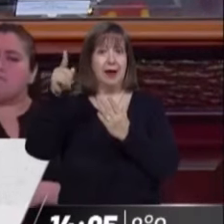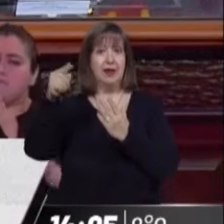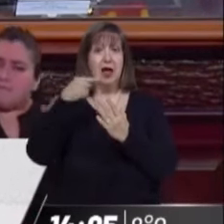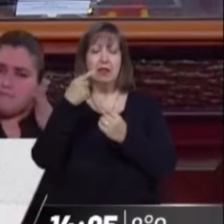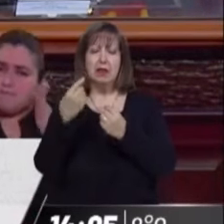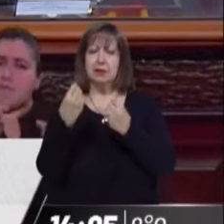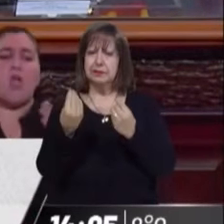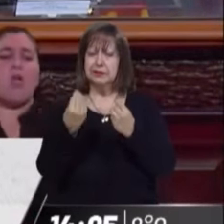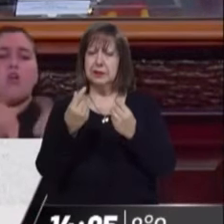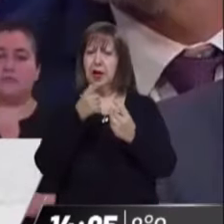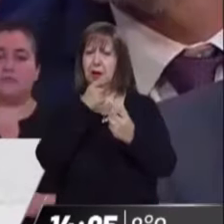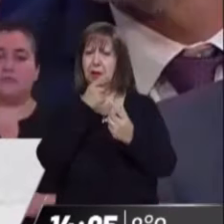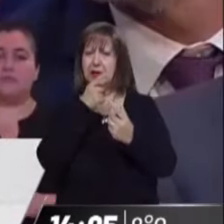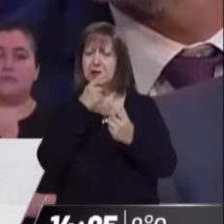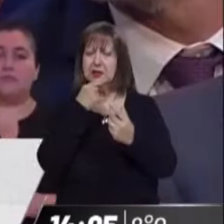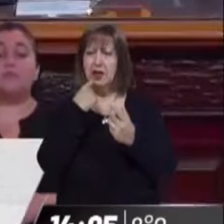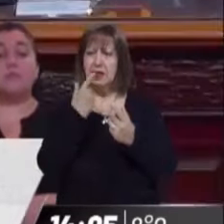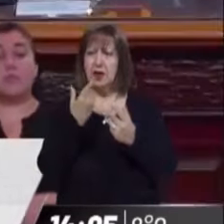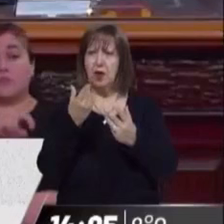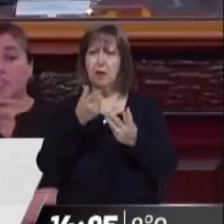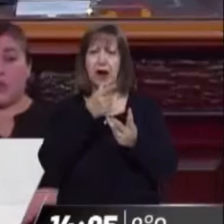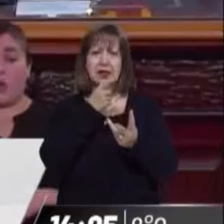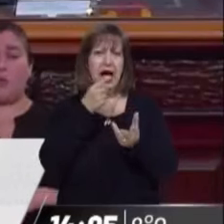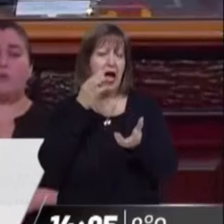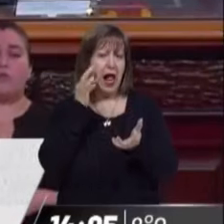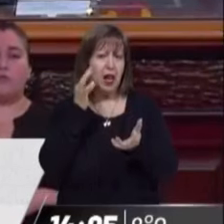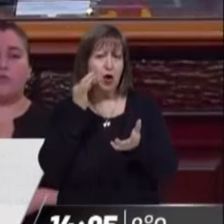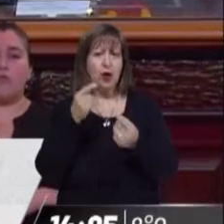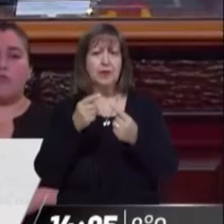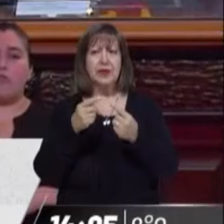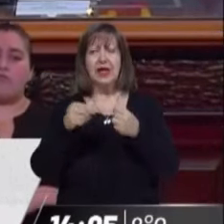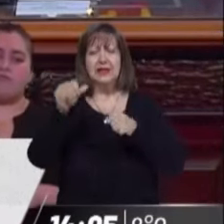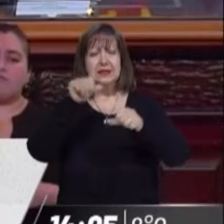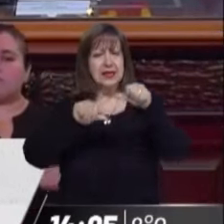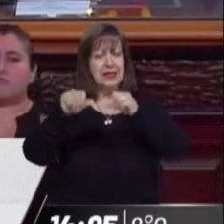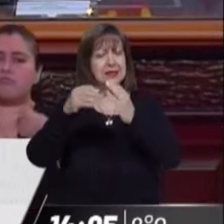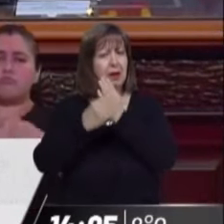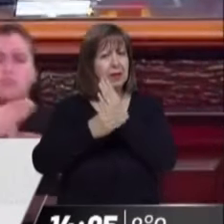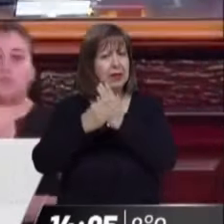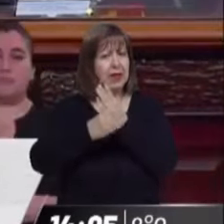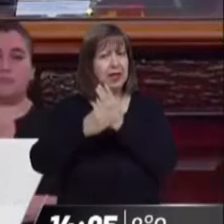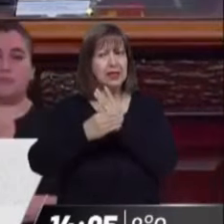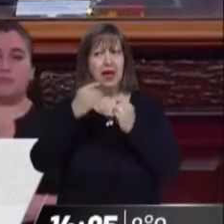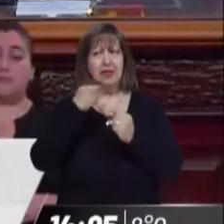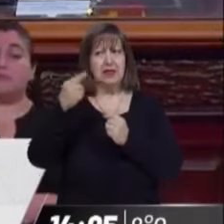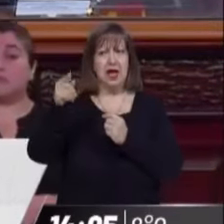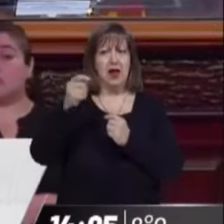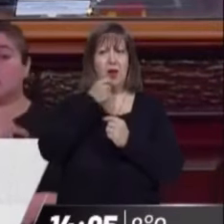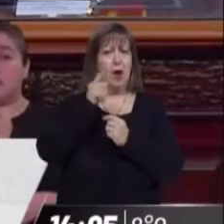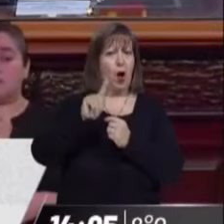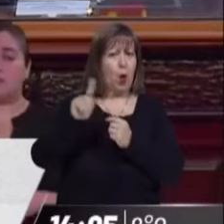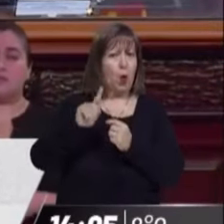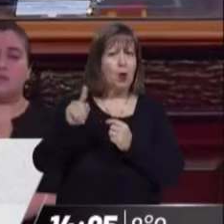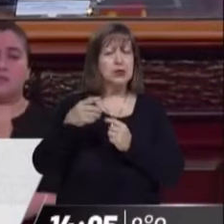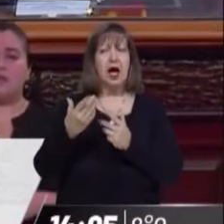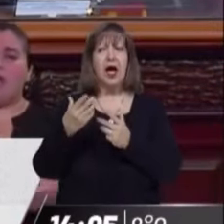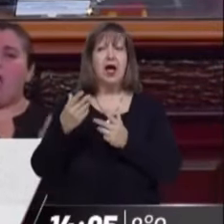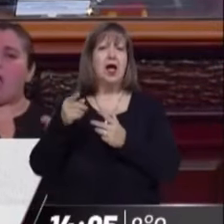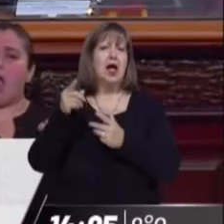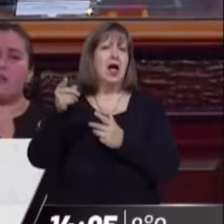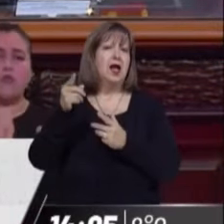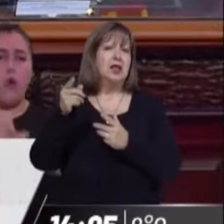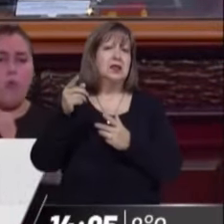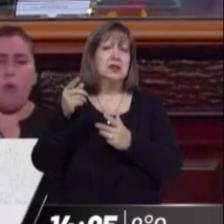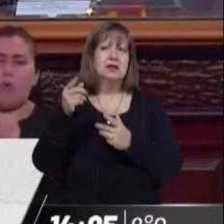visto tomando sustancias, después se retractó. La ministra de Ciencia dijo que es un negacionista, que socava la democracia,